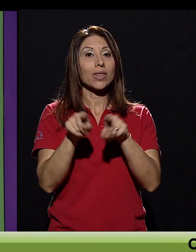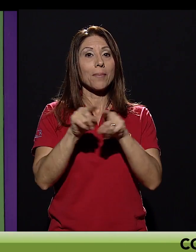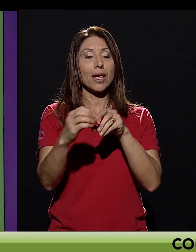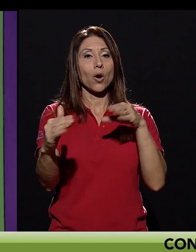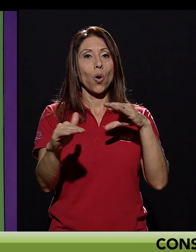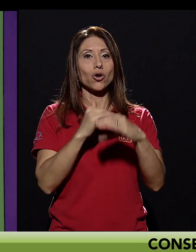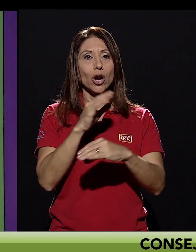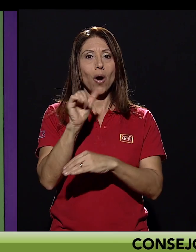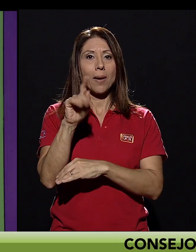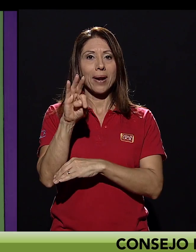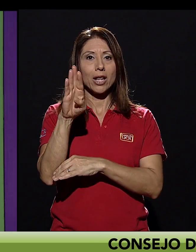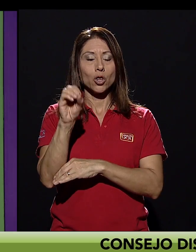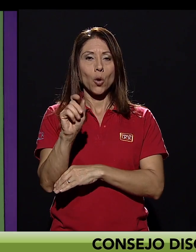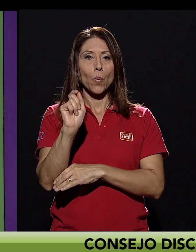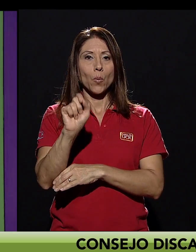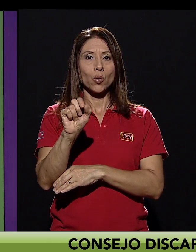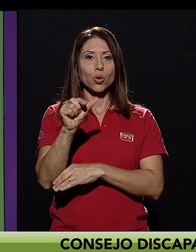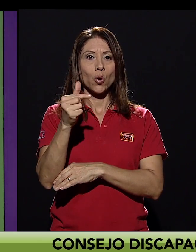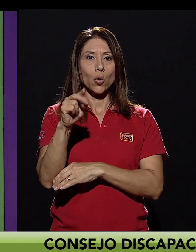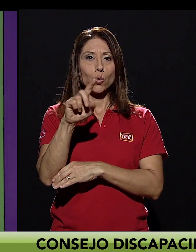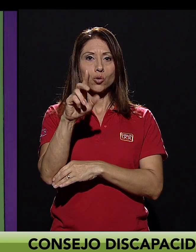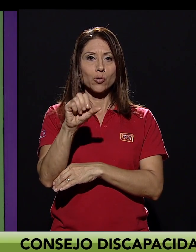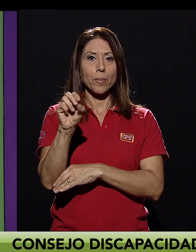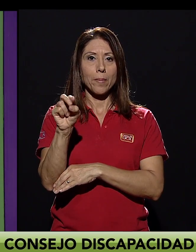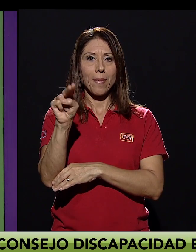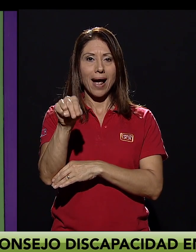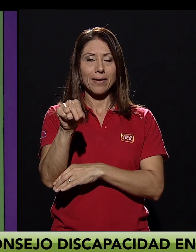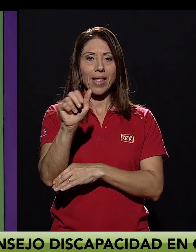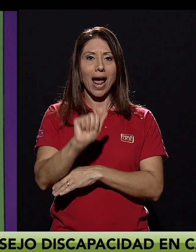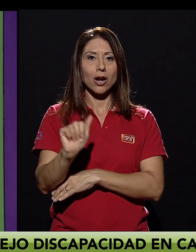2207-9337 o al correo